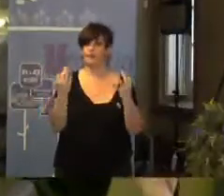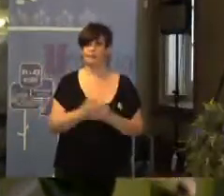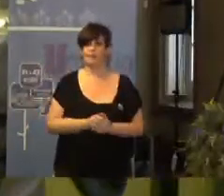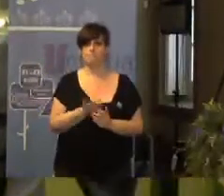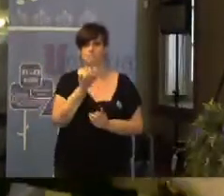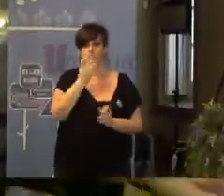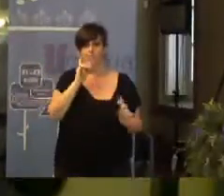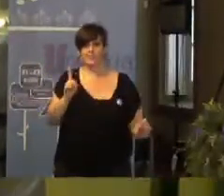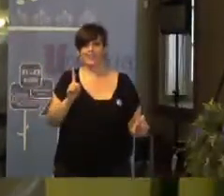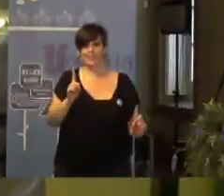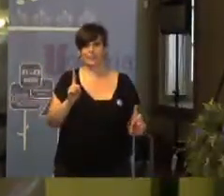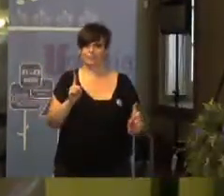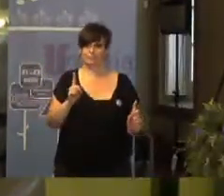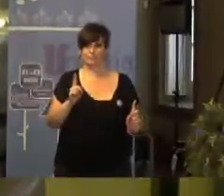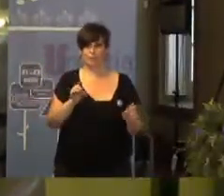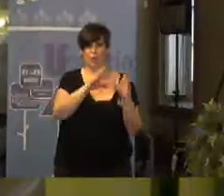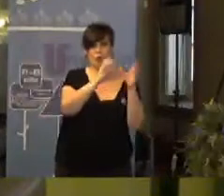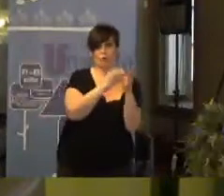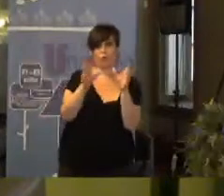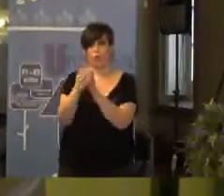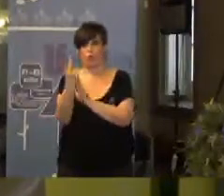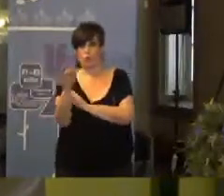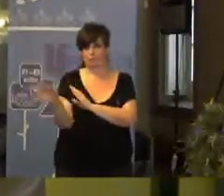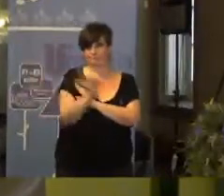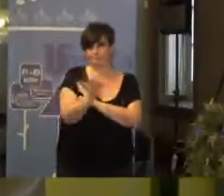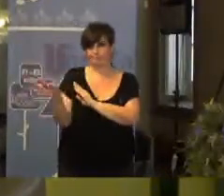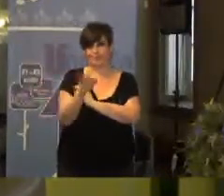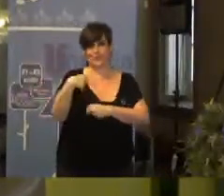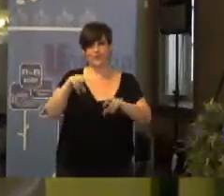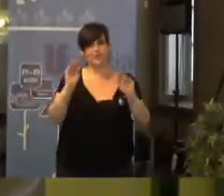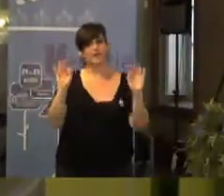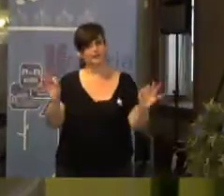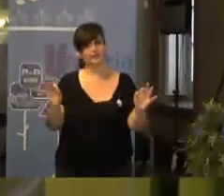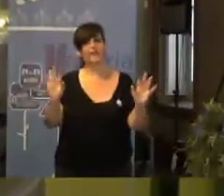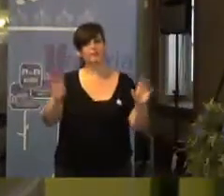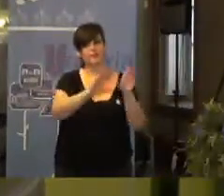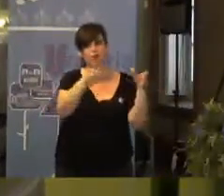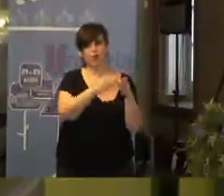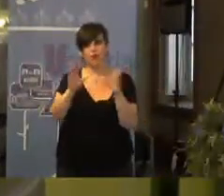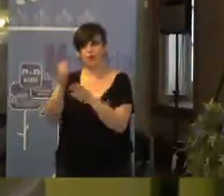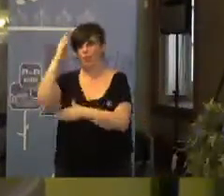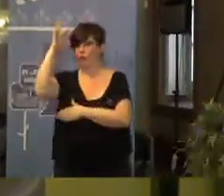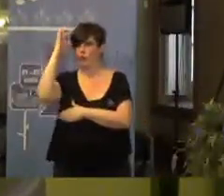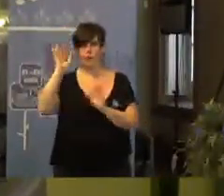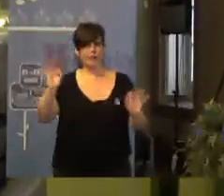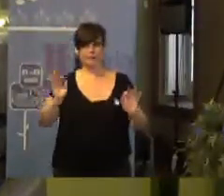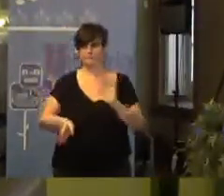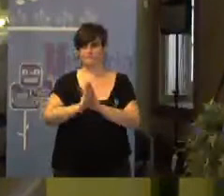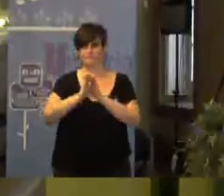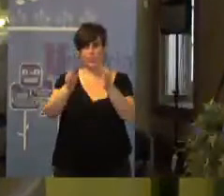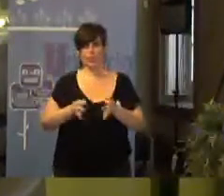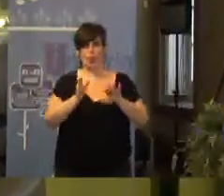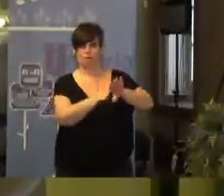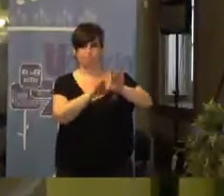o bipartidismo é verdade. O que non acabou foi que hai dous blocos ideolóxicos, basicamente. Sigue habendo esquerda